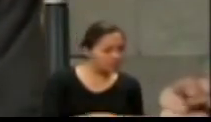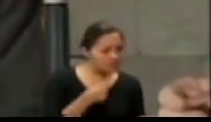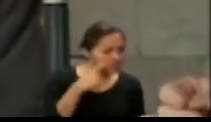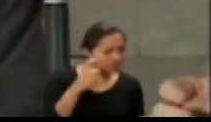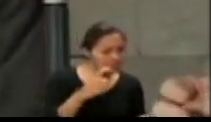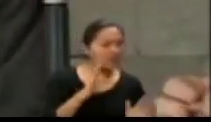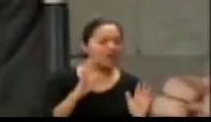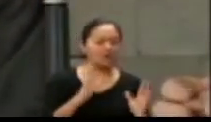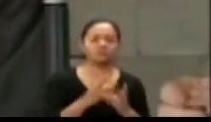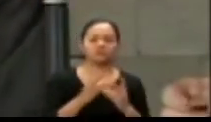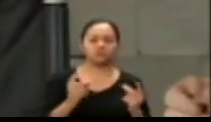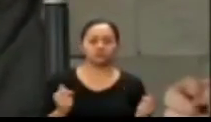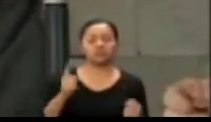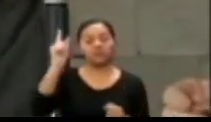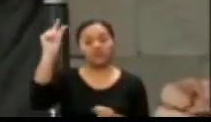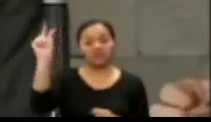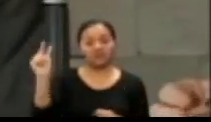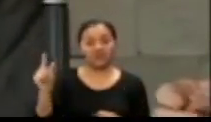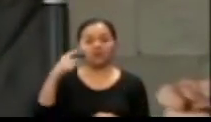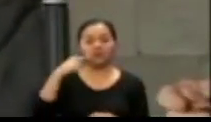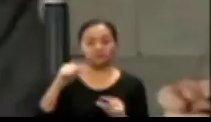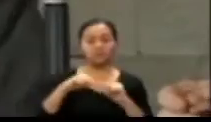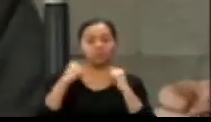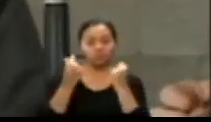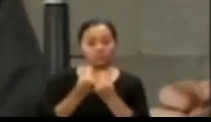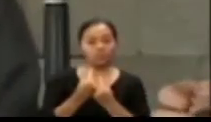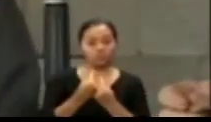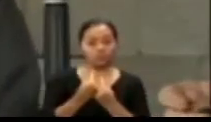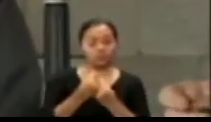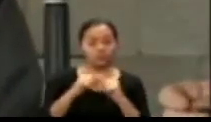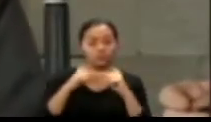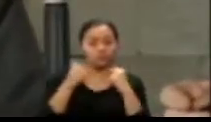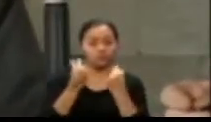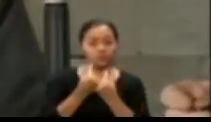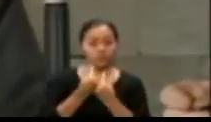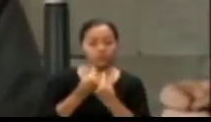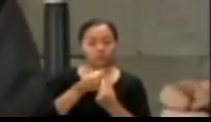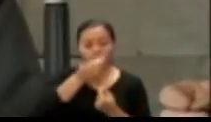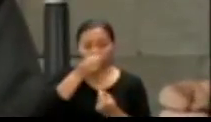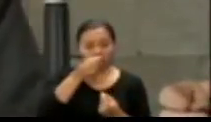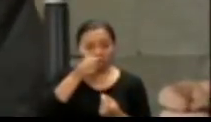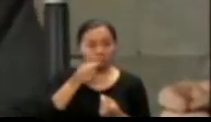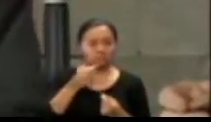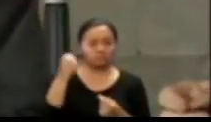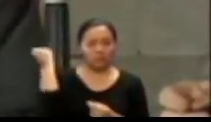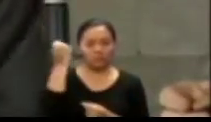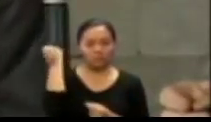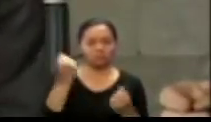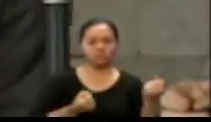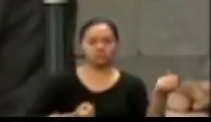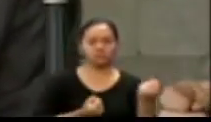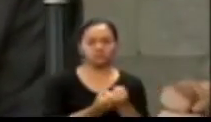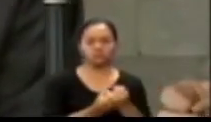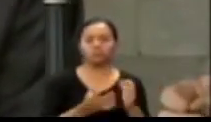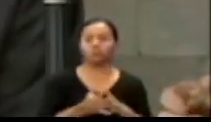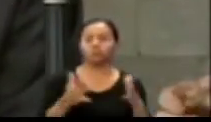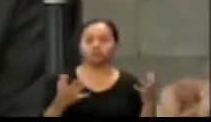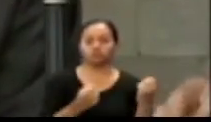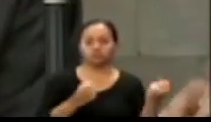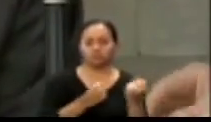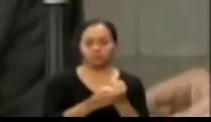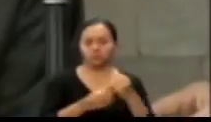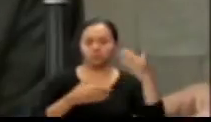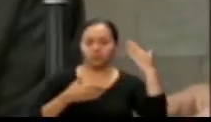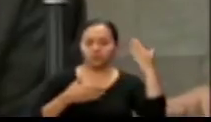también hay grupos criminales, mafiosos, que apoyan financieramente a los partidos políticos, de derecha y de izquierda, porque en Italia no hay mucha diferencia